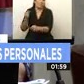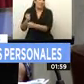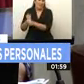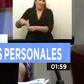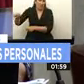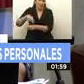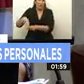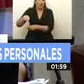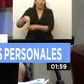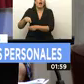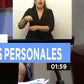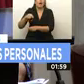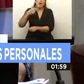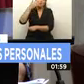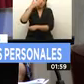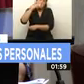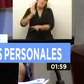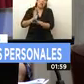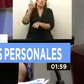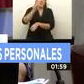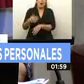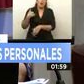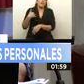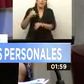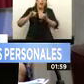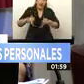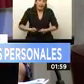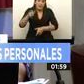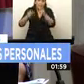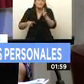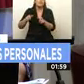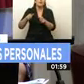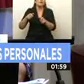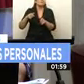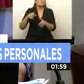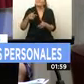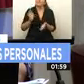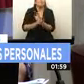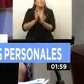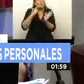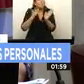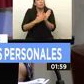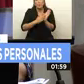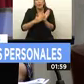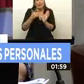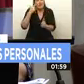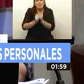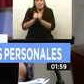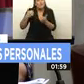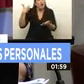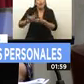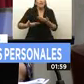país aceptó y que repitió Aunque su ineptitud quedó bien probada por la propia historia